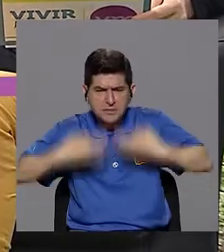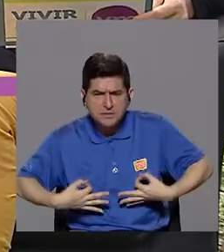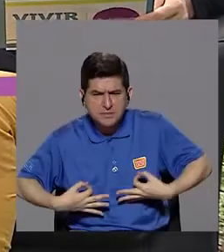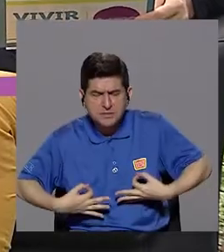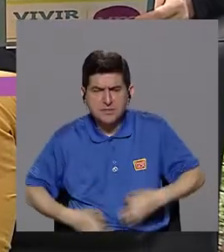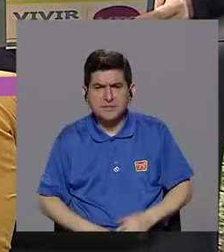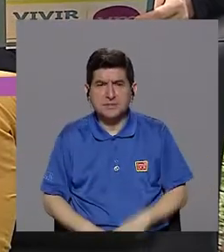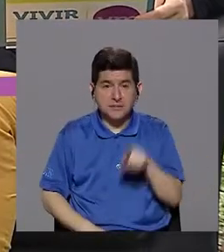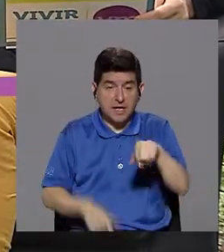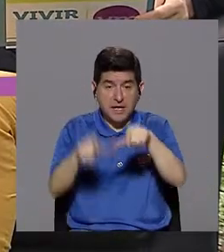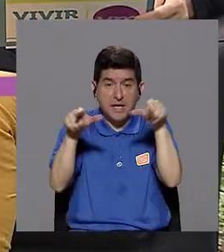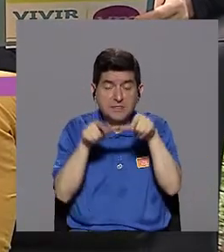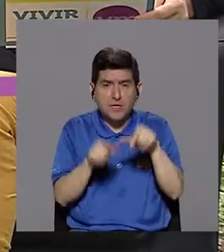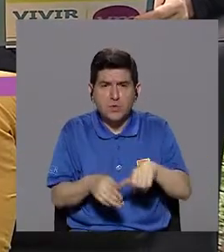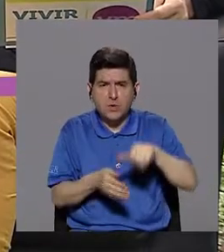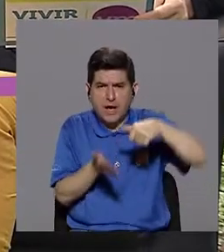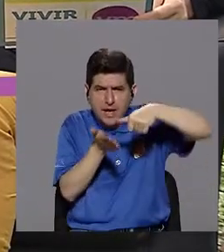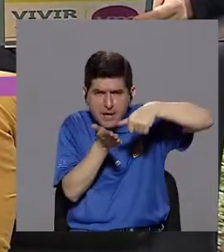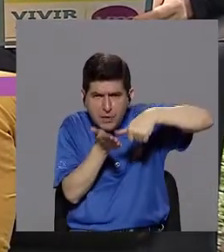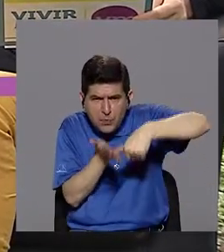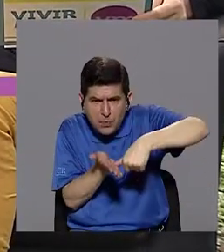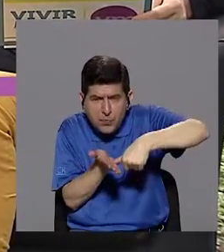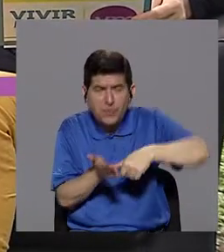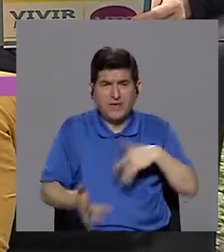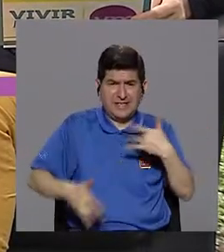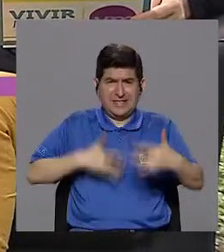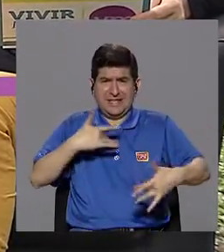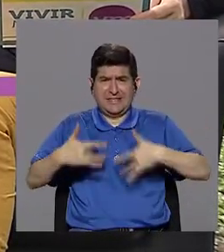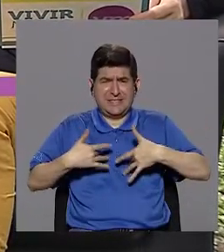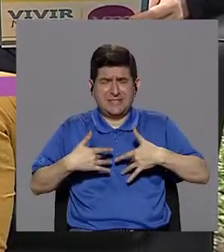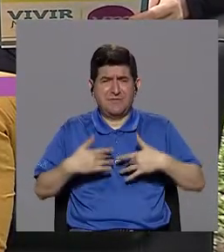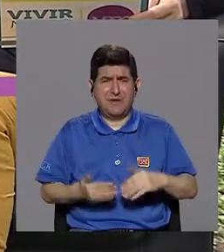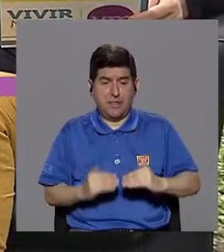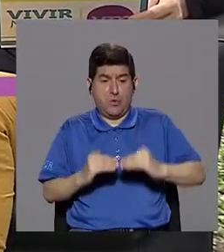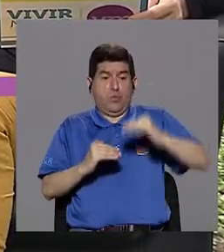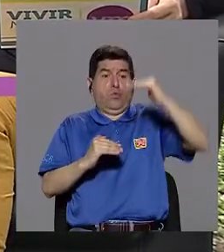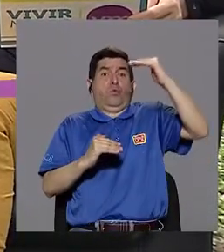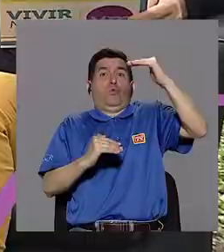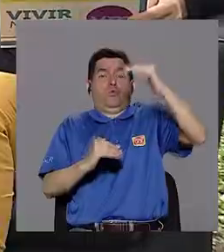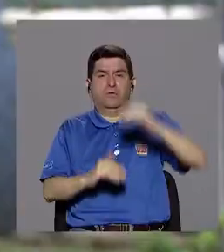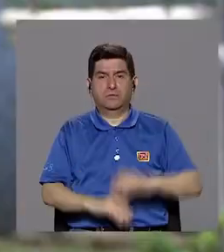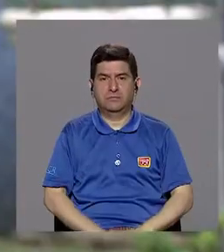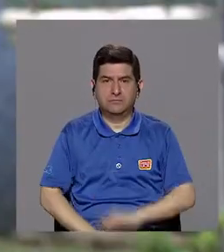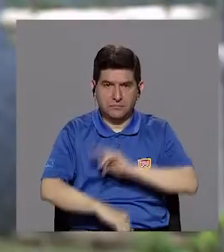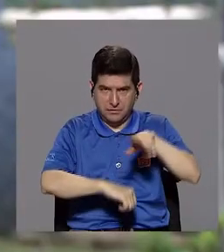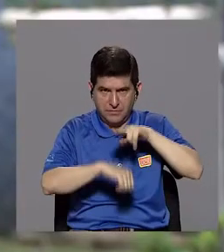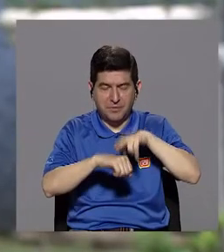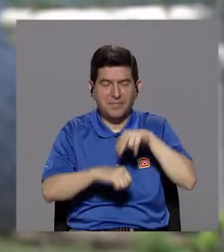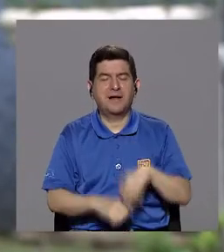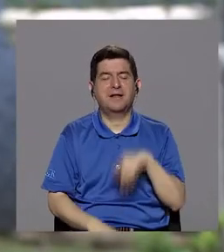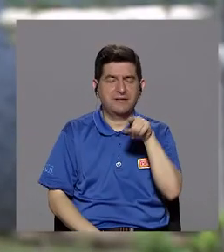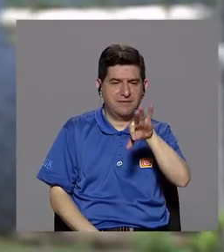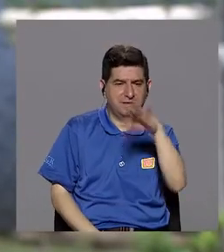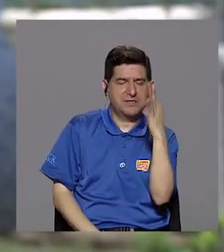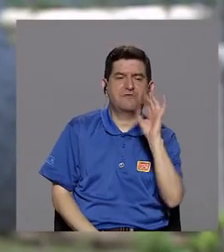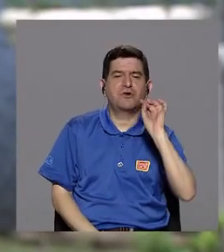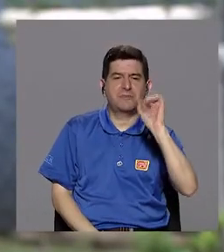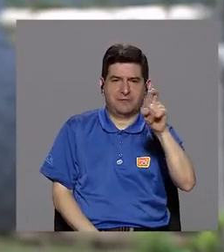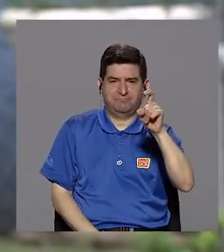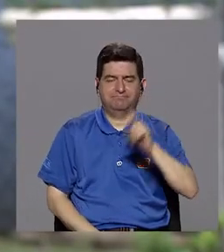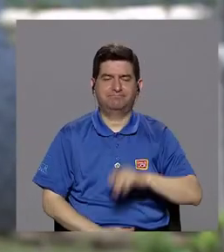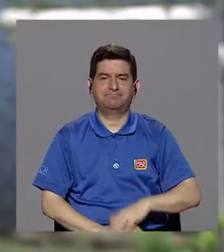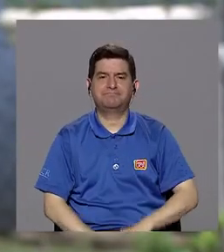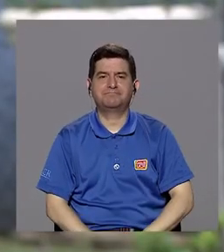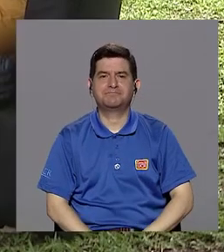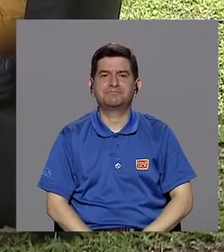pone presión en esas zonas y la sensibilidad o el dolor es mucho mayor. Uh-huh. Generalmente así se hace el diagnóstico.